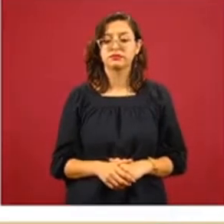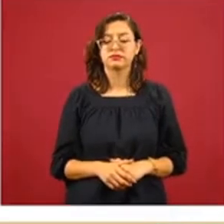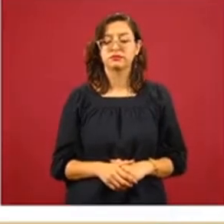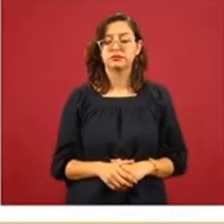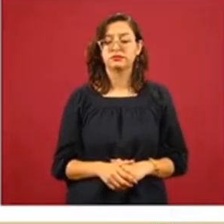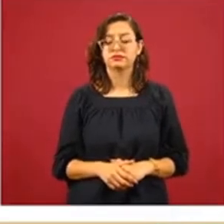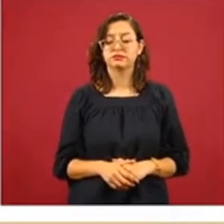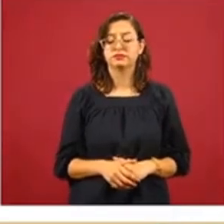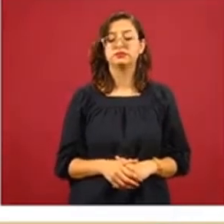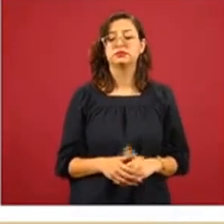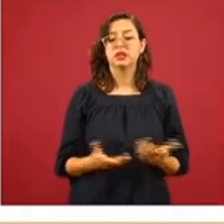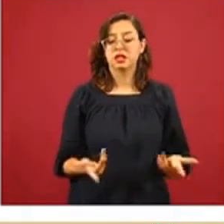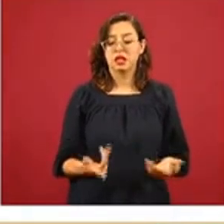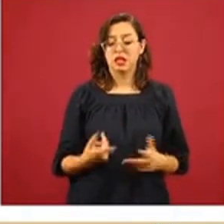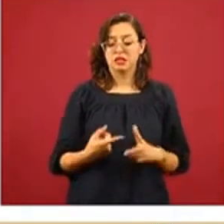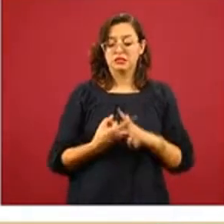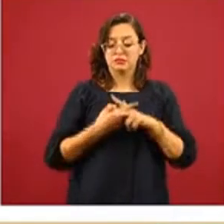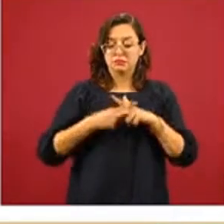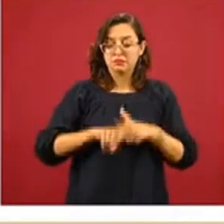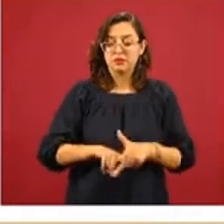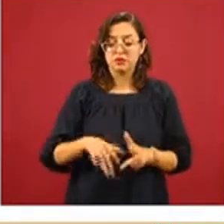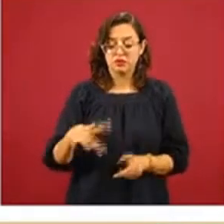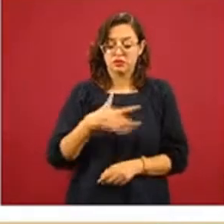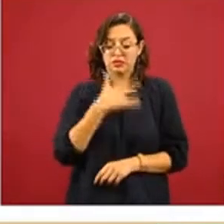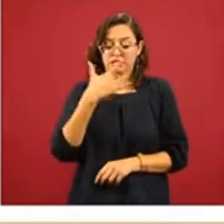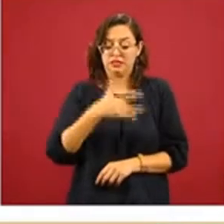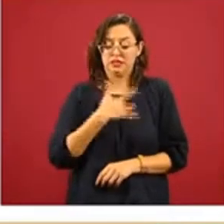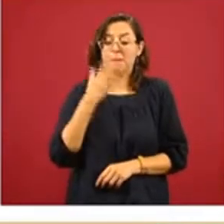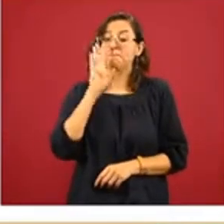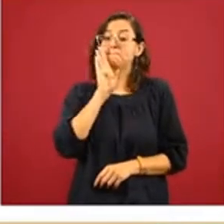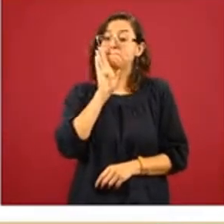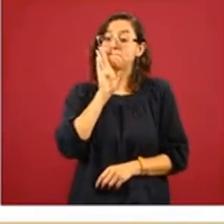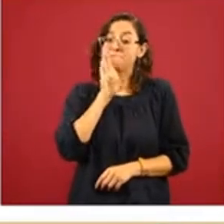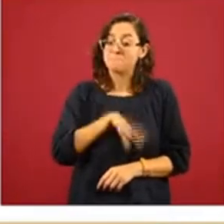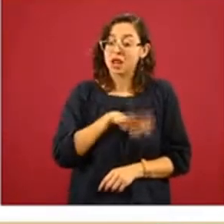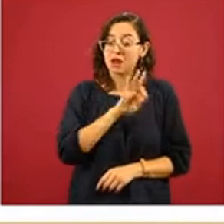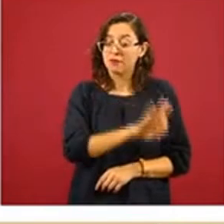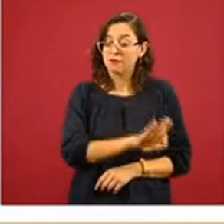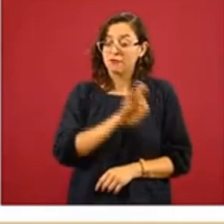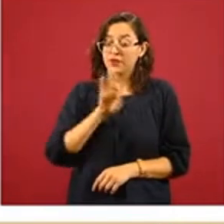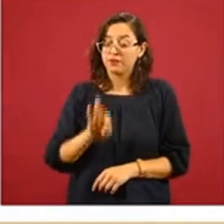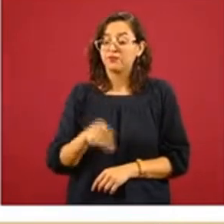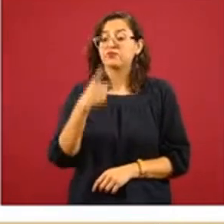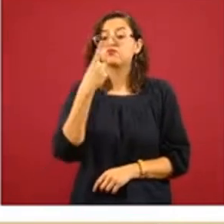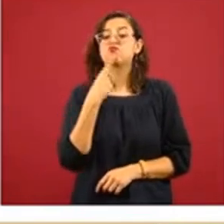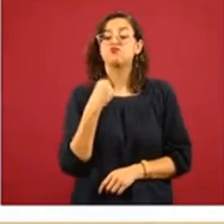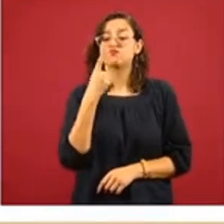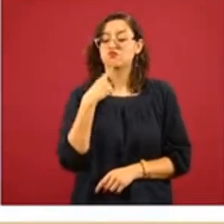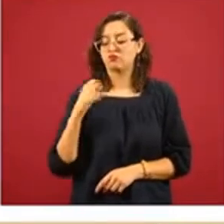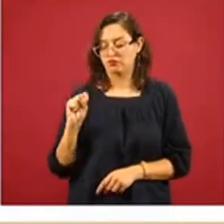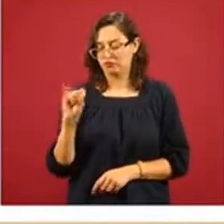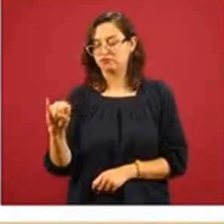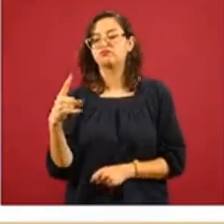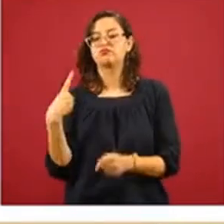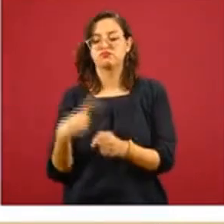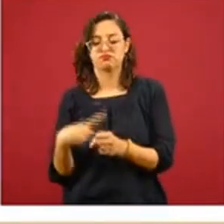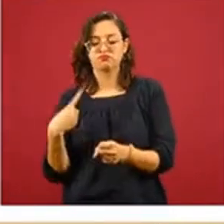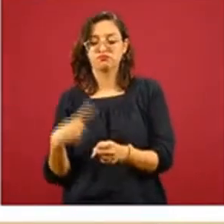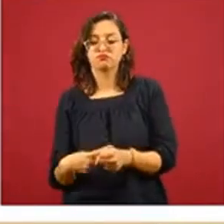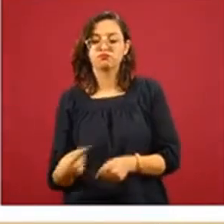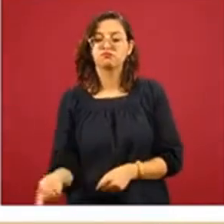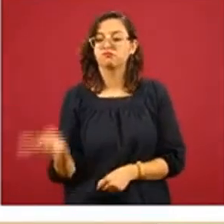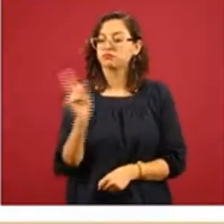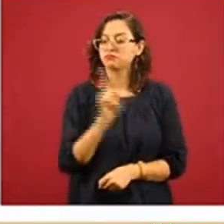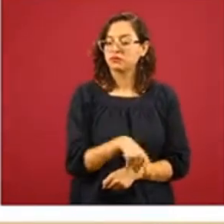distribución por fecha de inicio de síntomas de los casos confirmados, todos los que están en el color rojo oscuro, y los casos